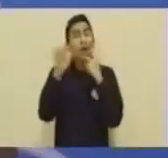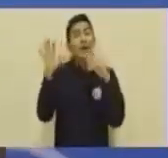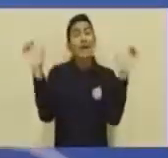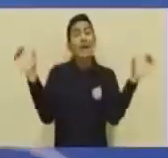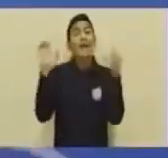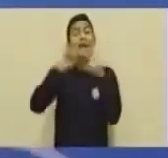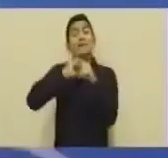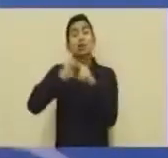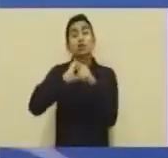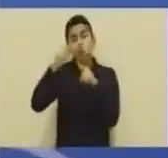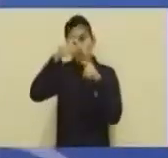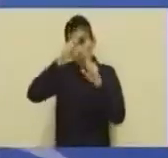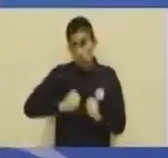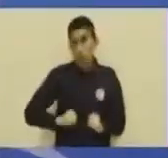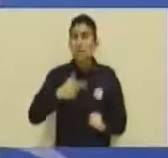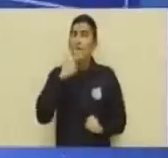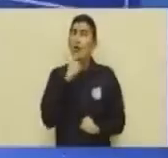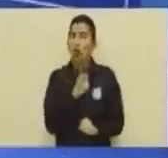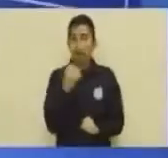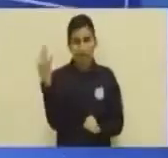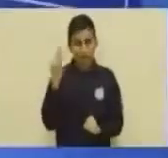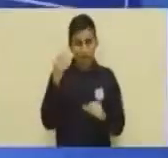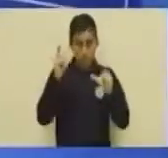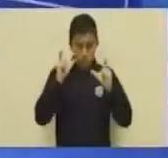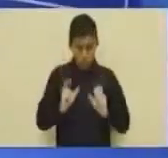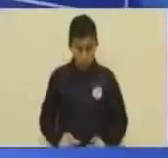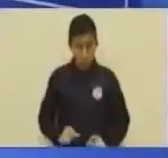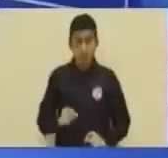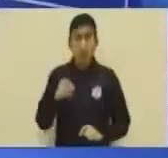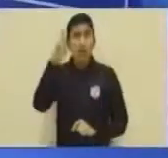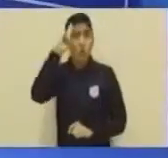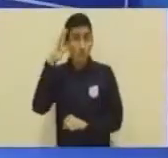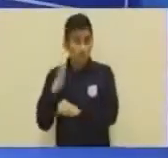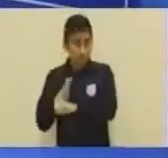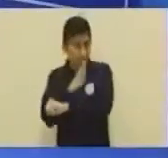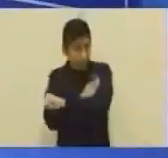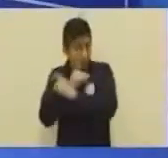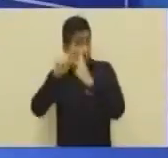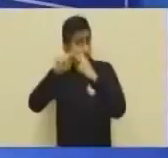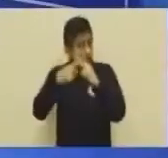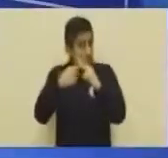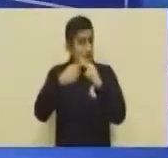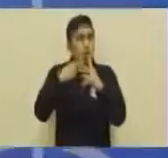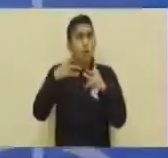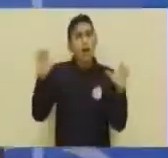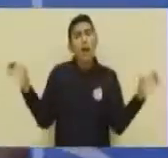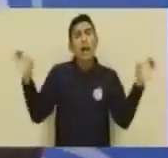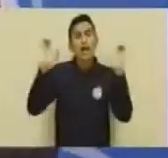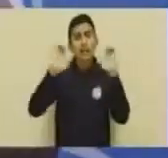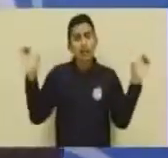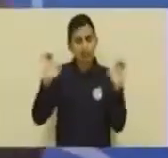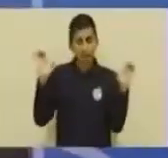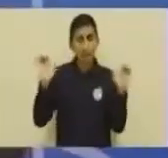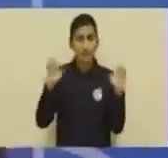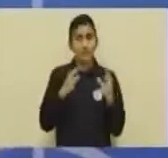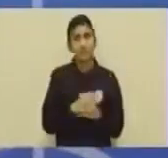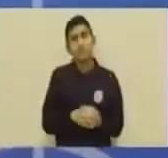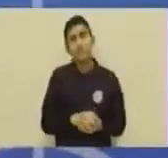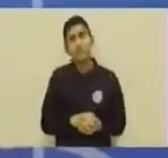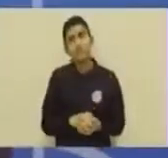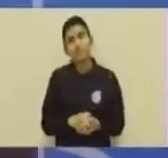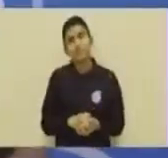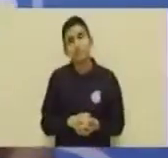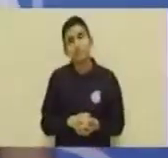de ejercicios para que mejores tu condición física. Recuerda que antes de empezar debes hacer tu calentamiento. Empezamos con ejercicios de